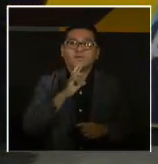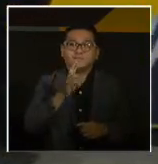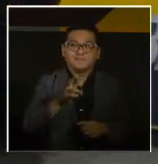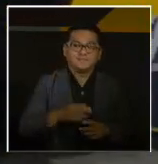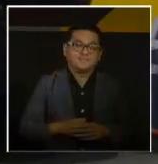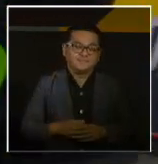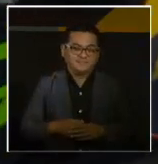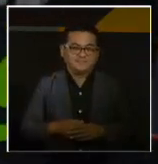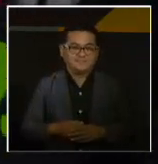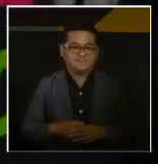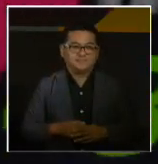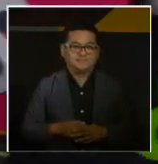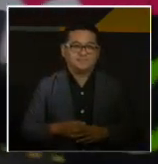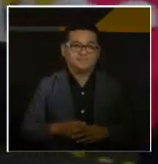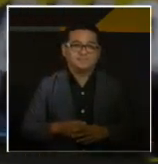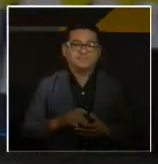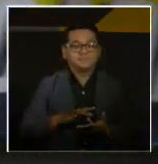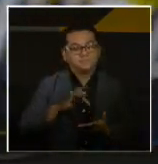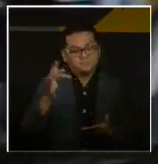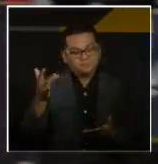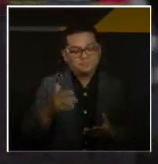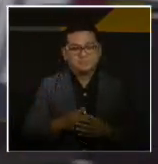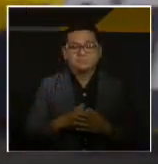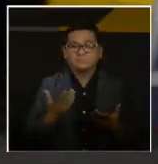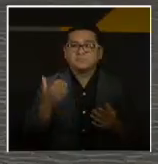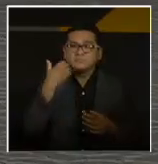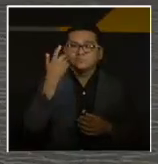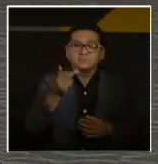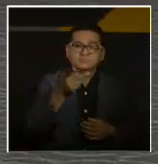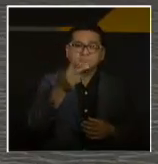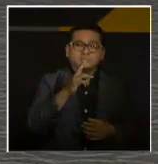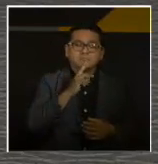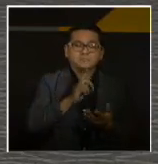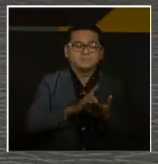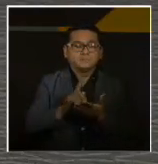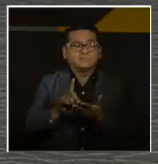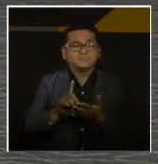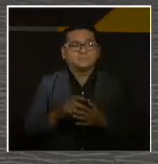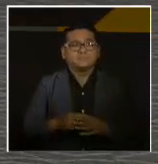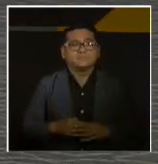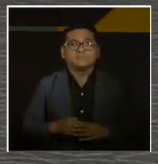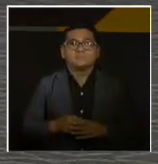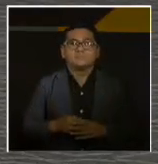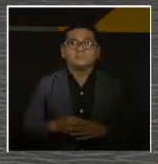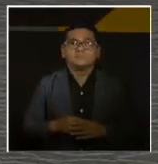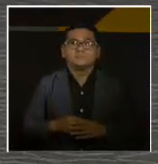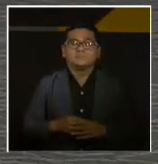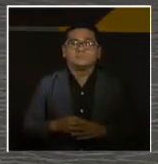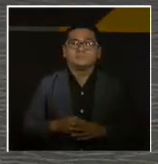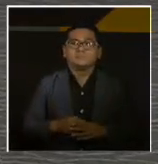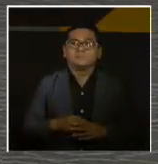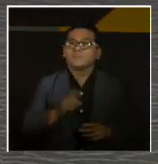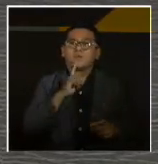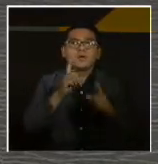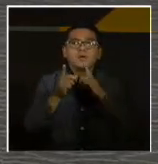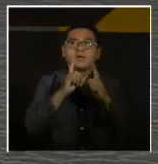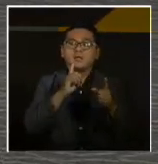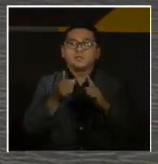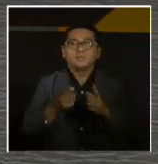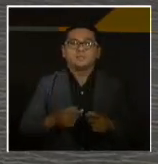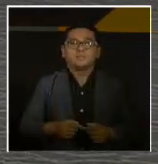responder. Gracias, candidato. ¿Desea hacer uso de su derecho de réplica? No contesto.